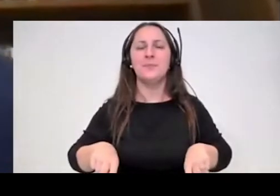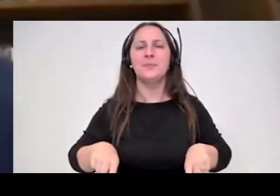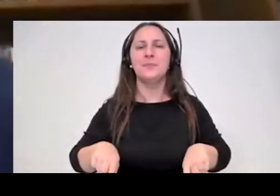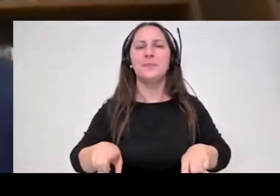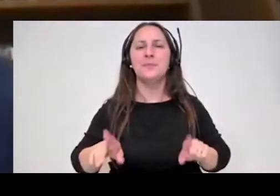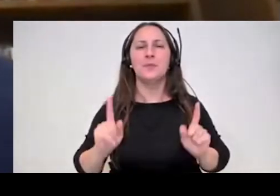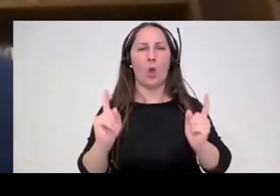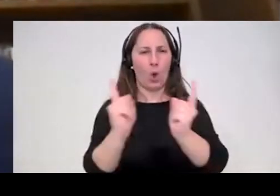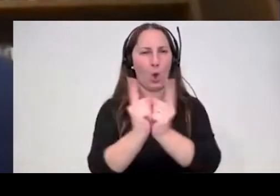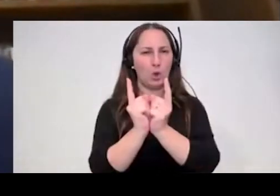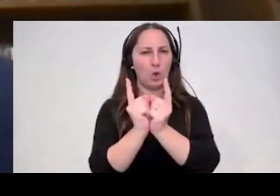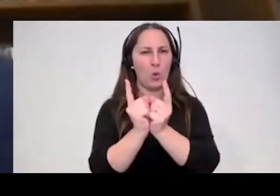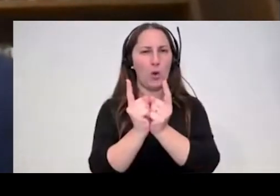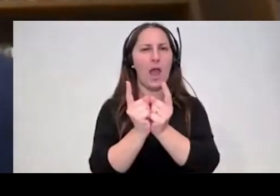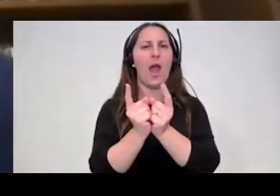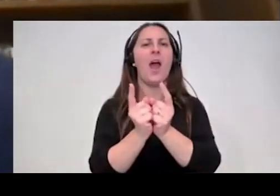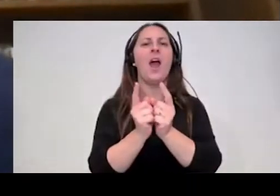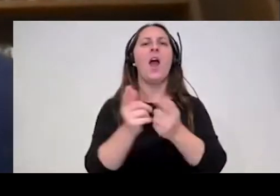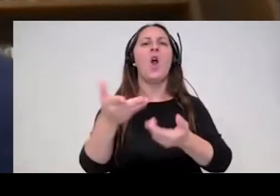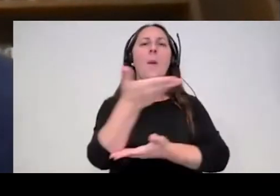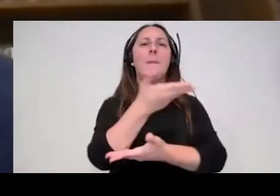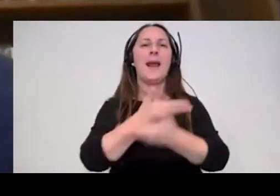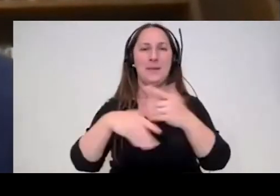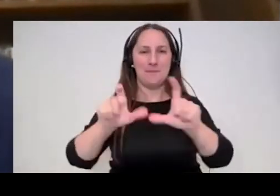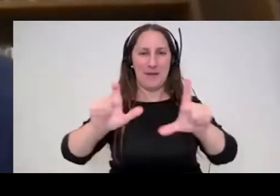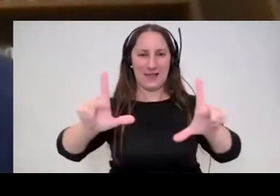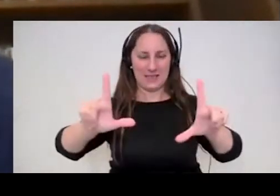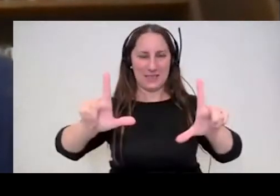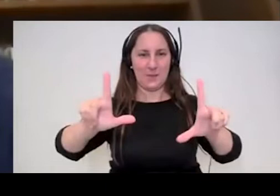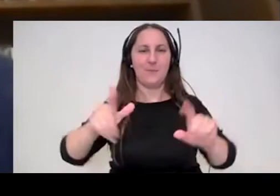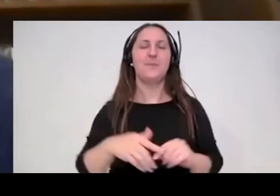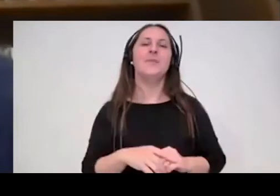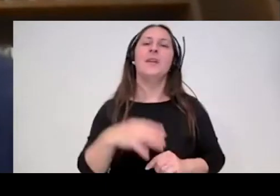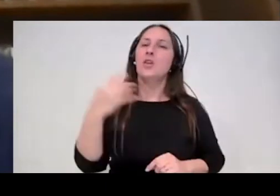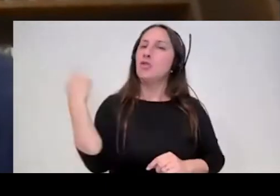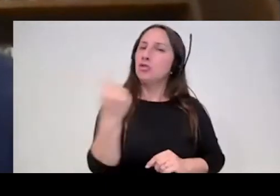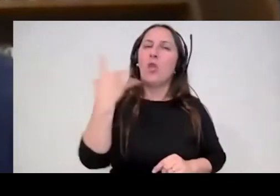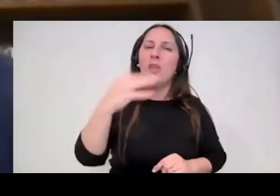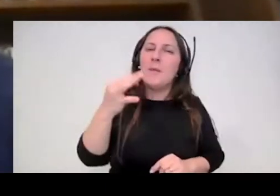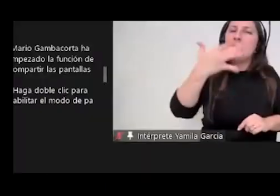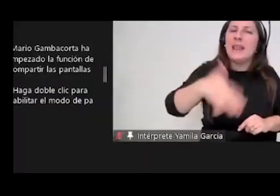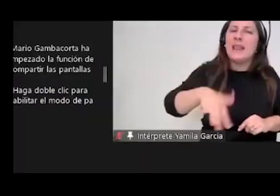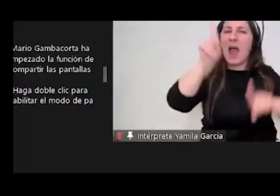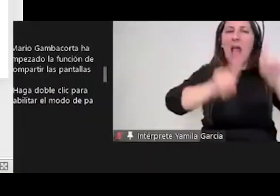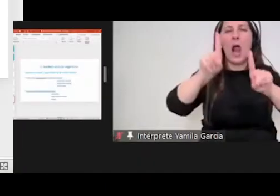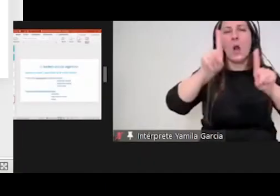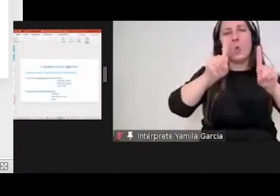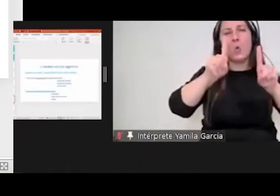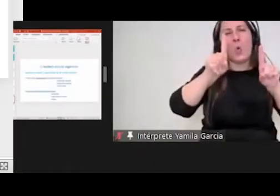brevemente, de nuevo, porque hay que entender algunas cuestiones